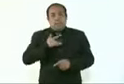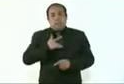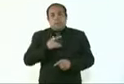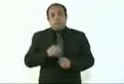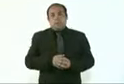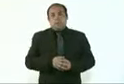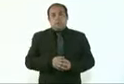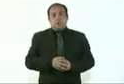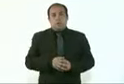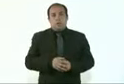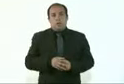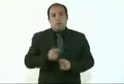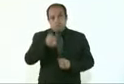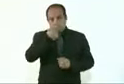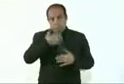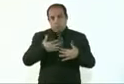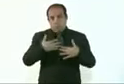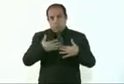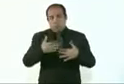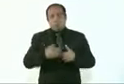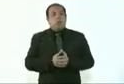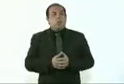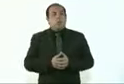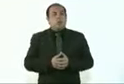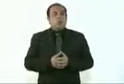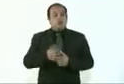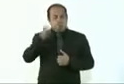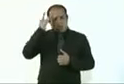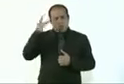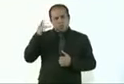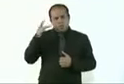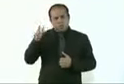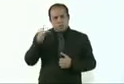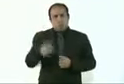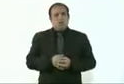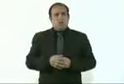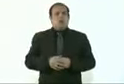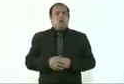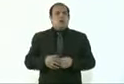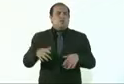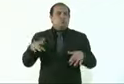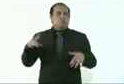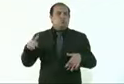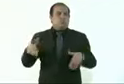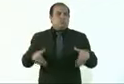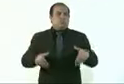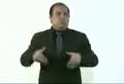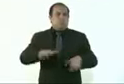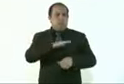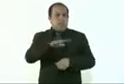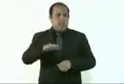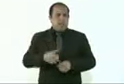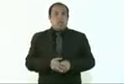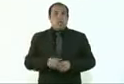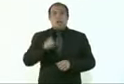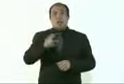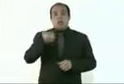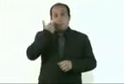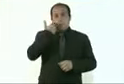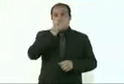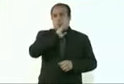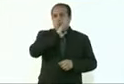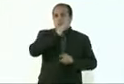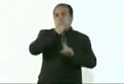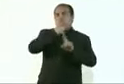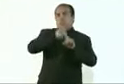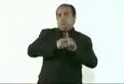sintomatología de vías respiratorias superiores, sobre todo dolor de cabeza, molestias generales, y bajar la febrícula. En este caso,